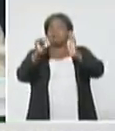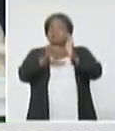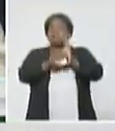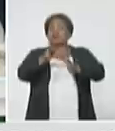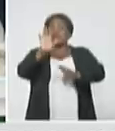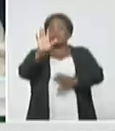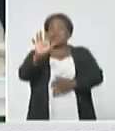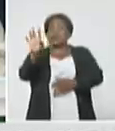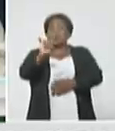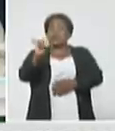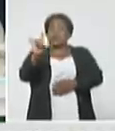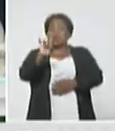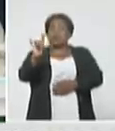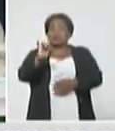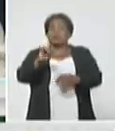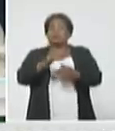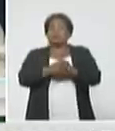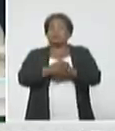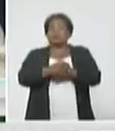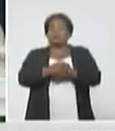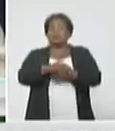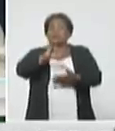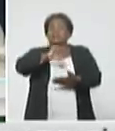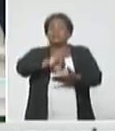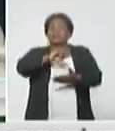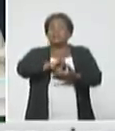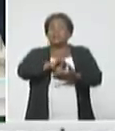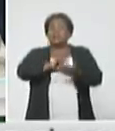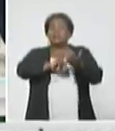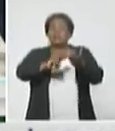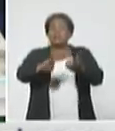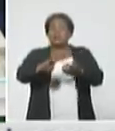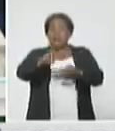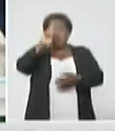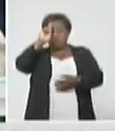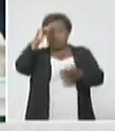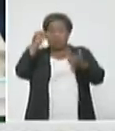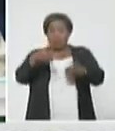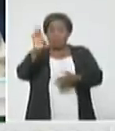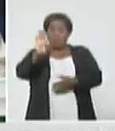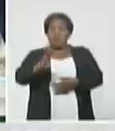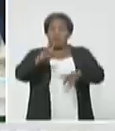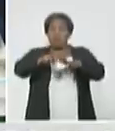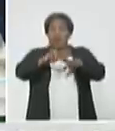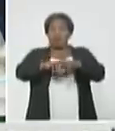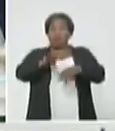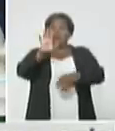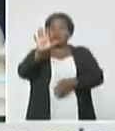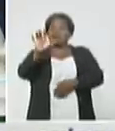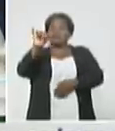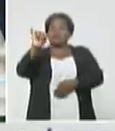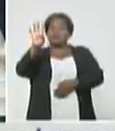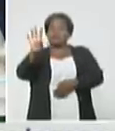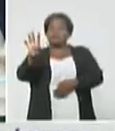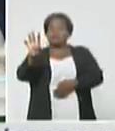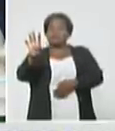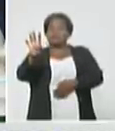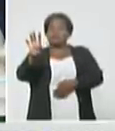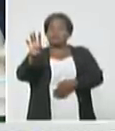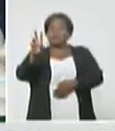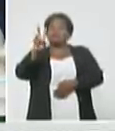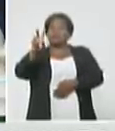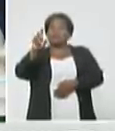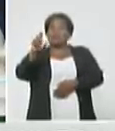1.599. El del Centro Provincial de Higiene, Epidemiología y Microbiología de La Habana, 564. El de Villa